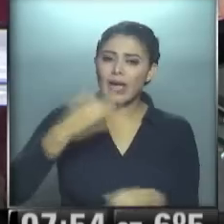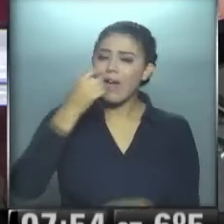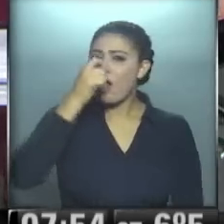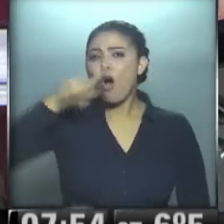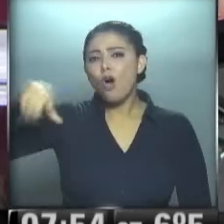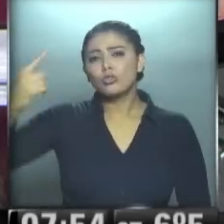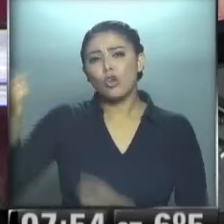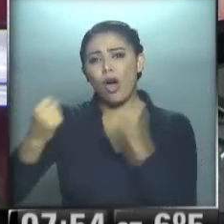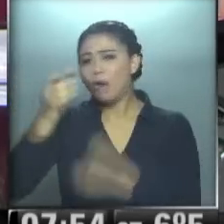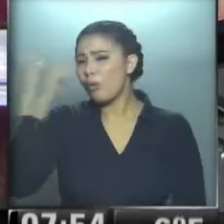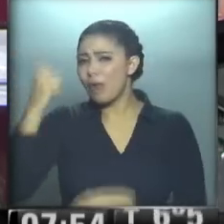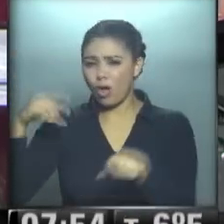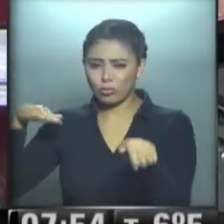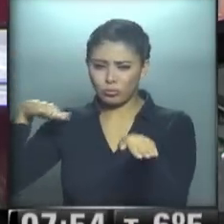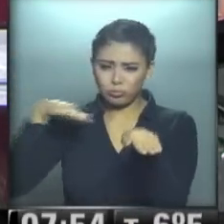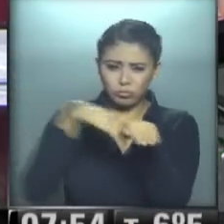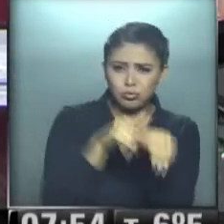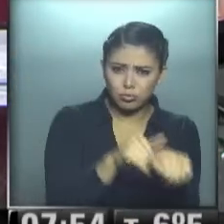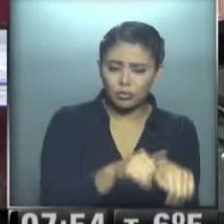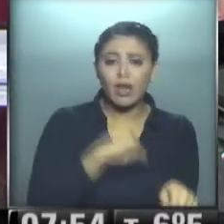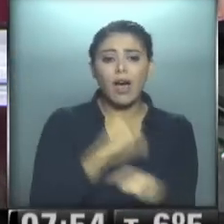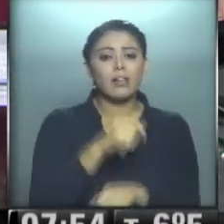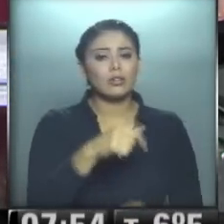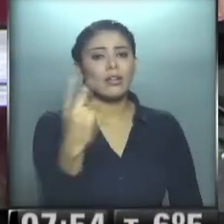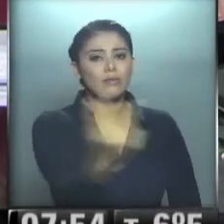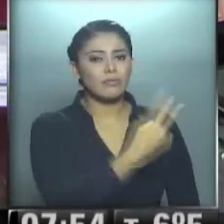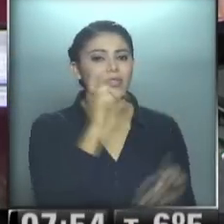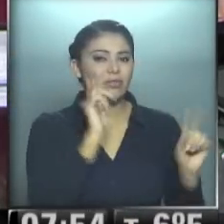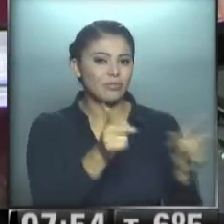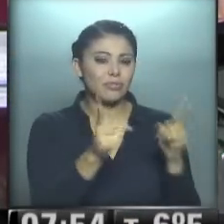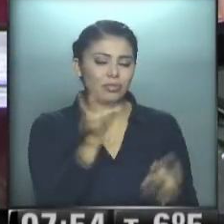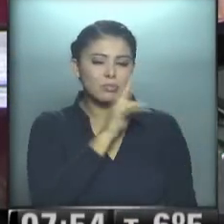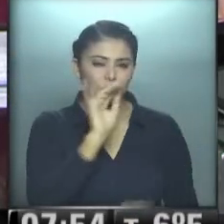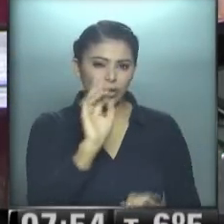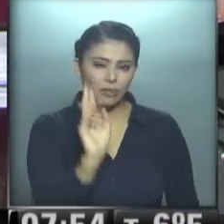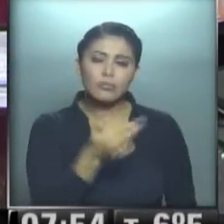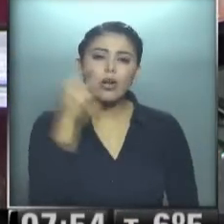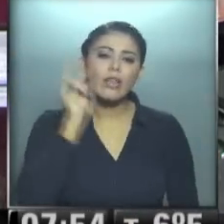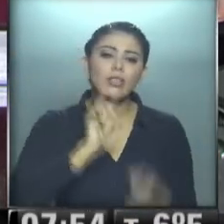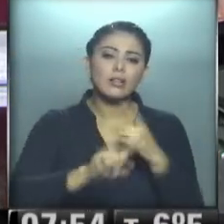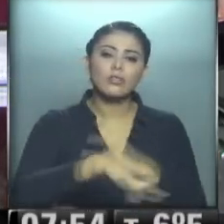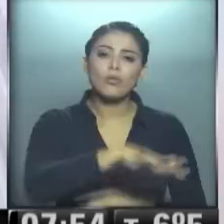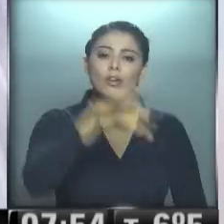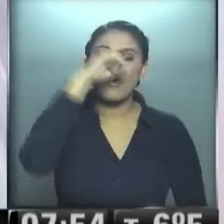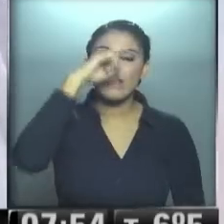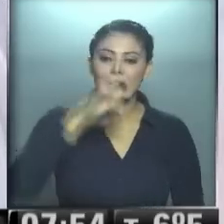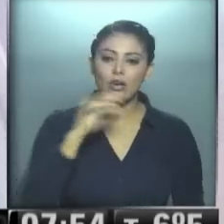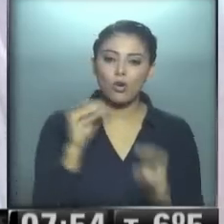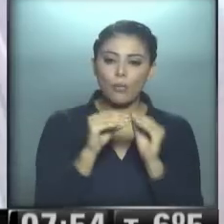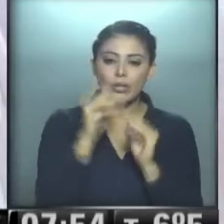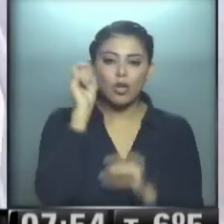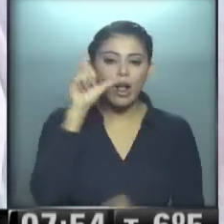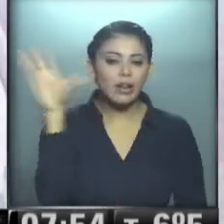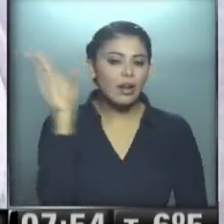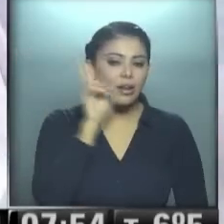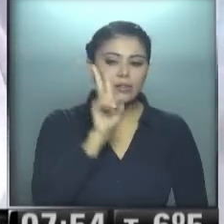alta velocidad. Mientras tanto, continúa la despedida de María Soledad Fernández. Nos vamos en vivo al barrio de Belgrano con Ariel Lima. Ariel, te